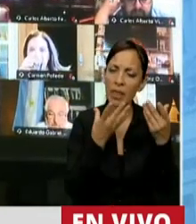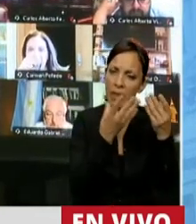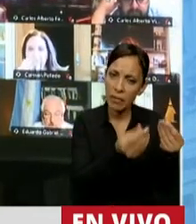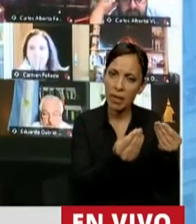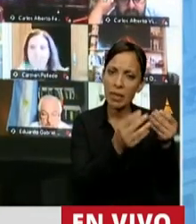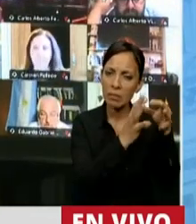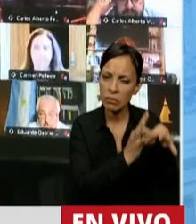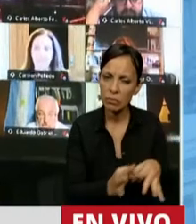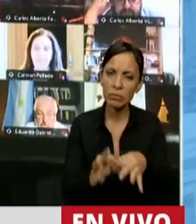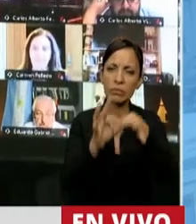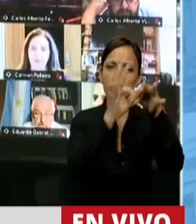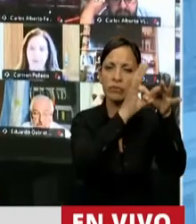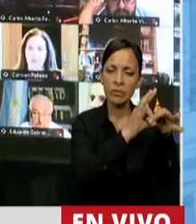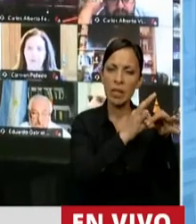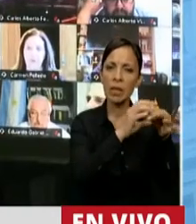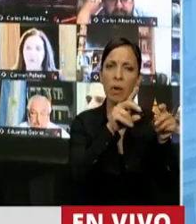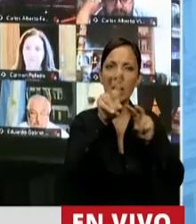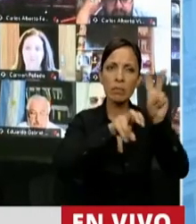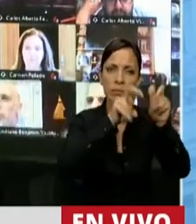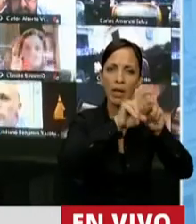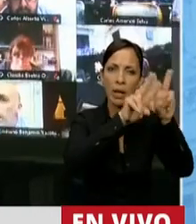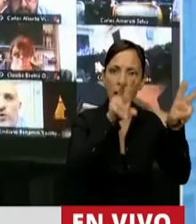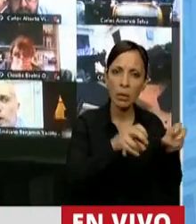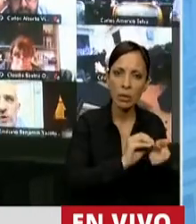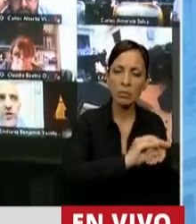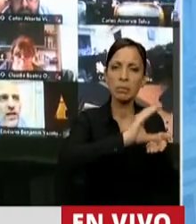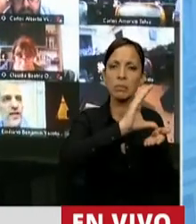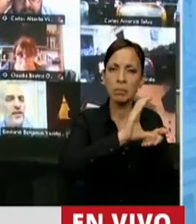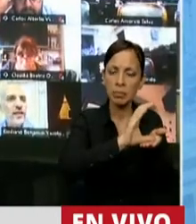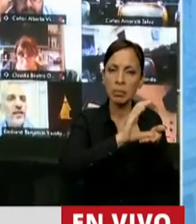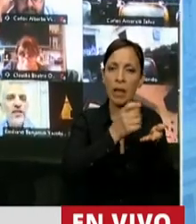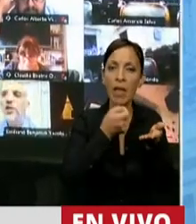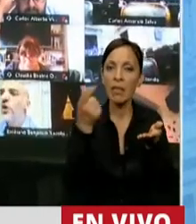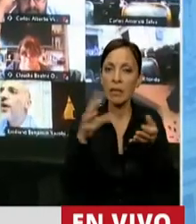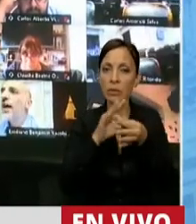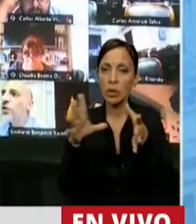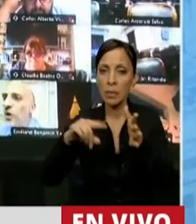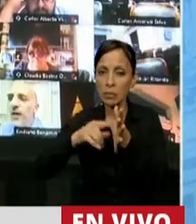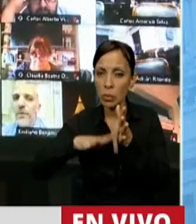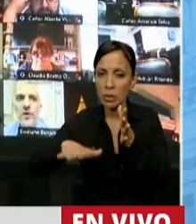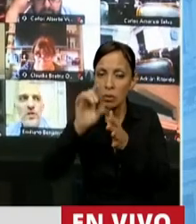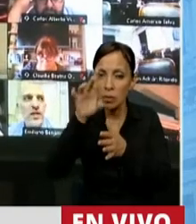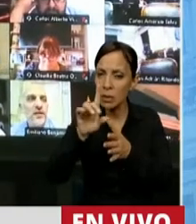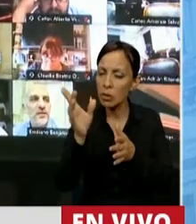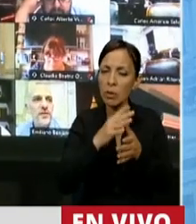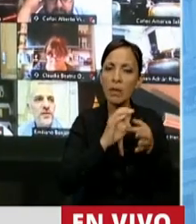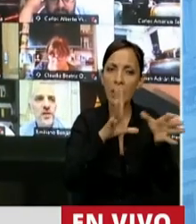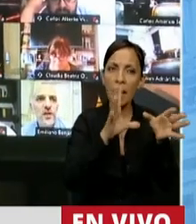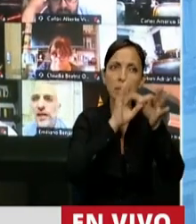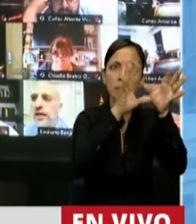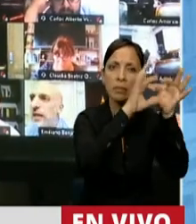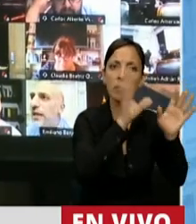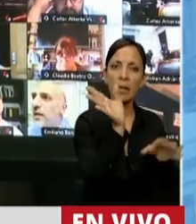que nos va a dar la autonomía, no a la ciudad de Buenos Aires, sino a todas las provincias de nuestra querida